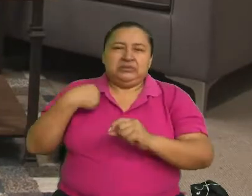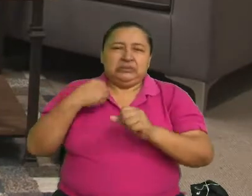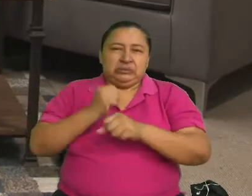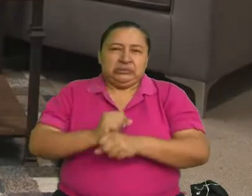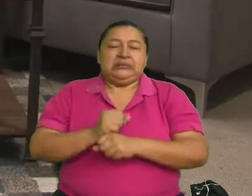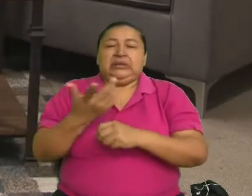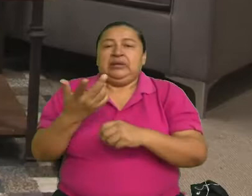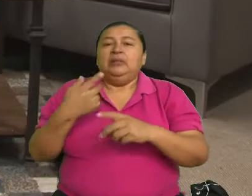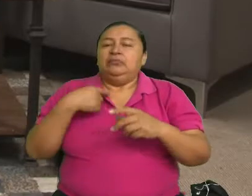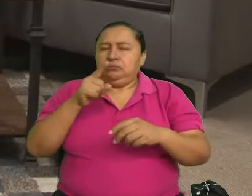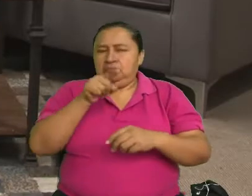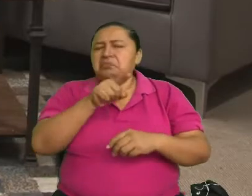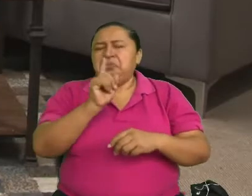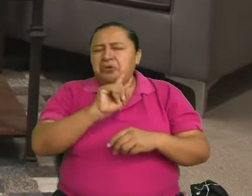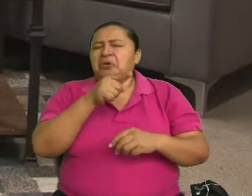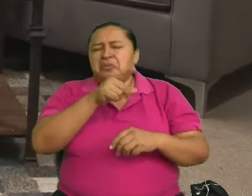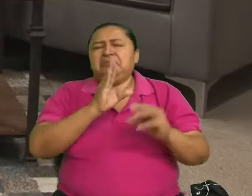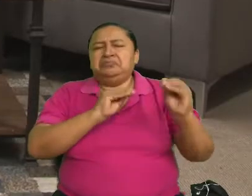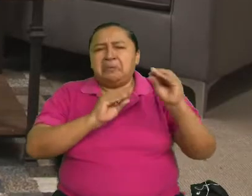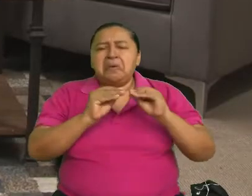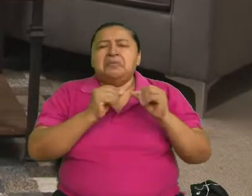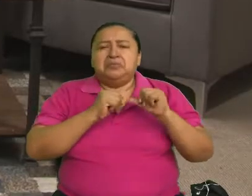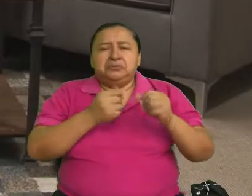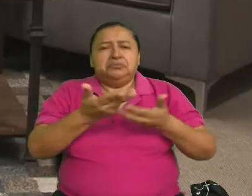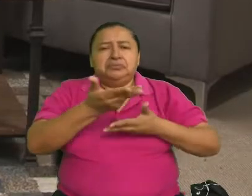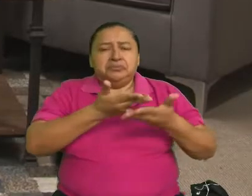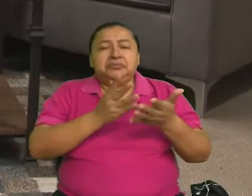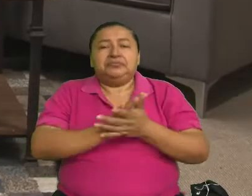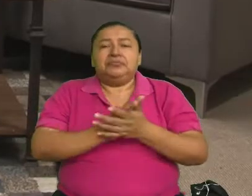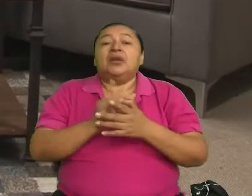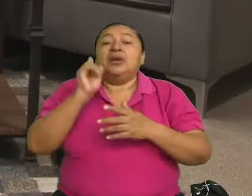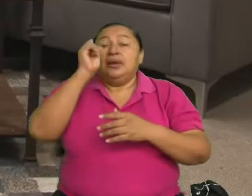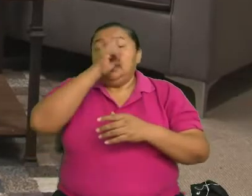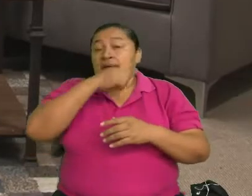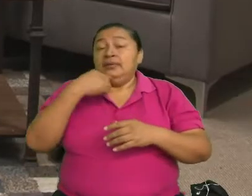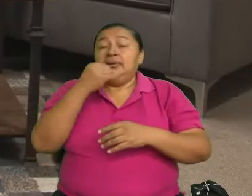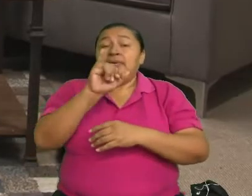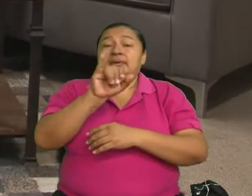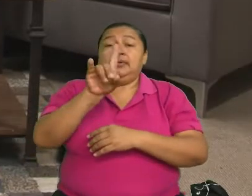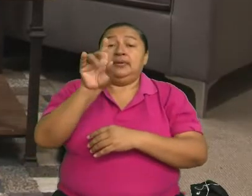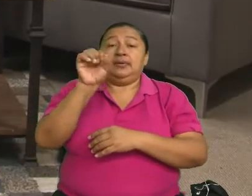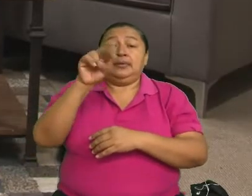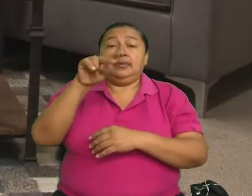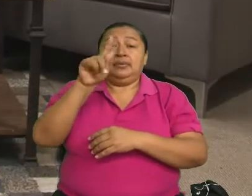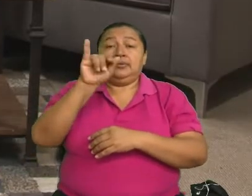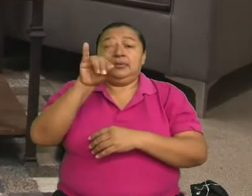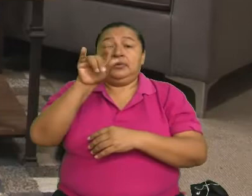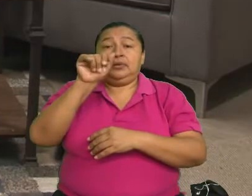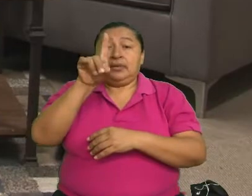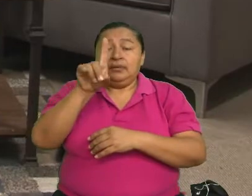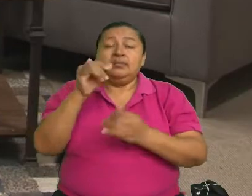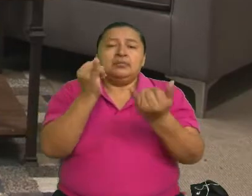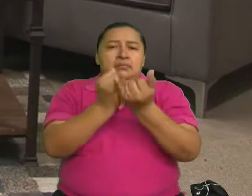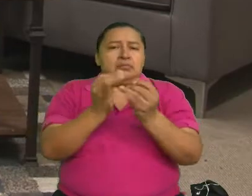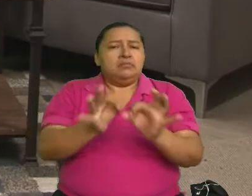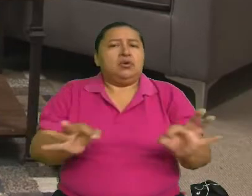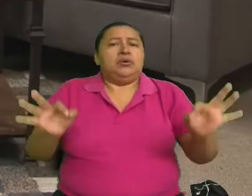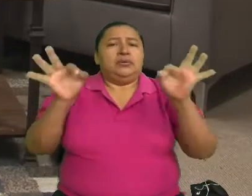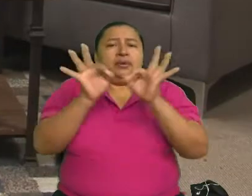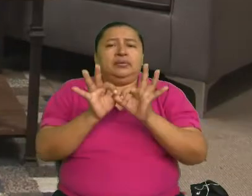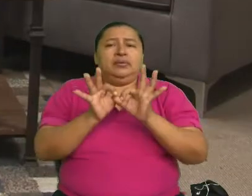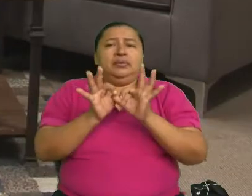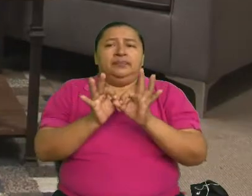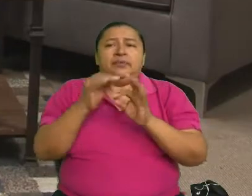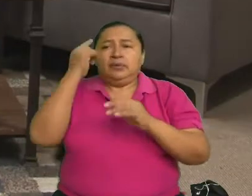Inquisidores, vos sos, ¿no? Sí, vos sos conversador. Claro que sí. Y la identidad, pues, es importante. Un tema muy importante. La identidad